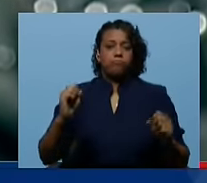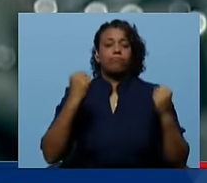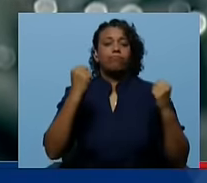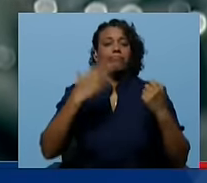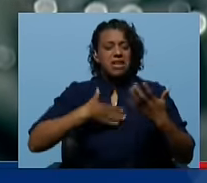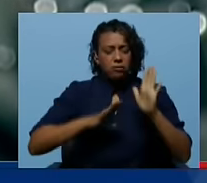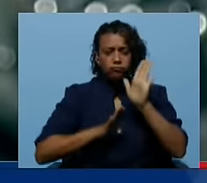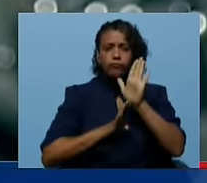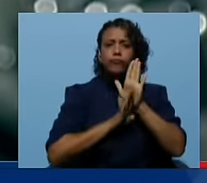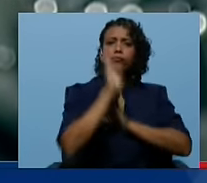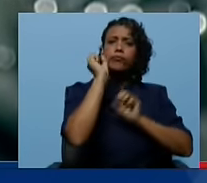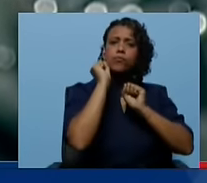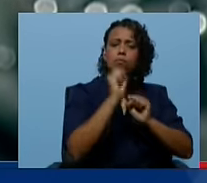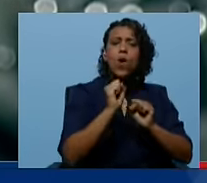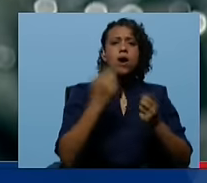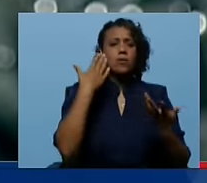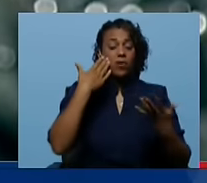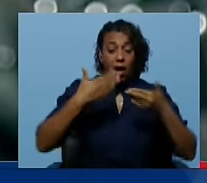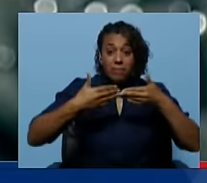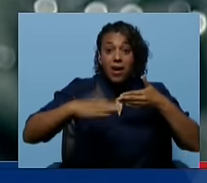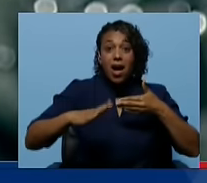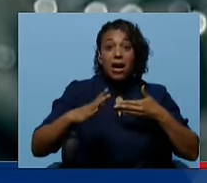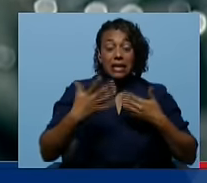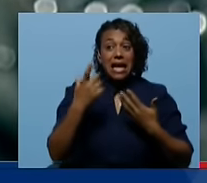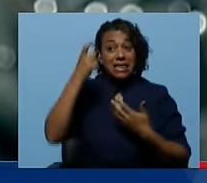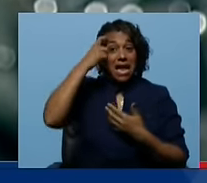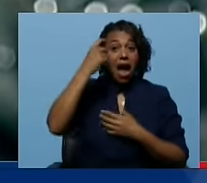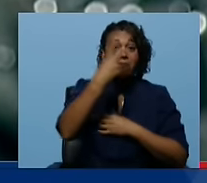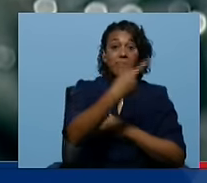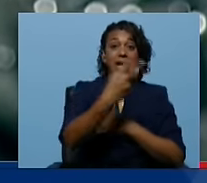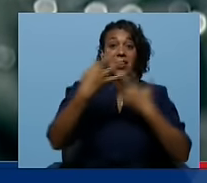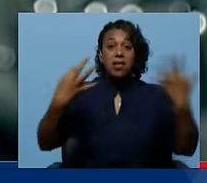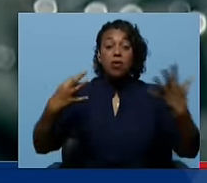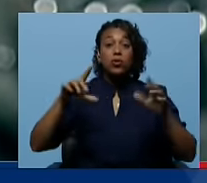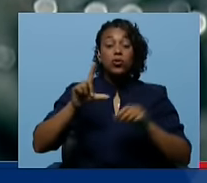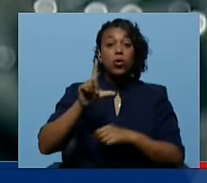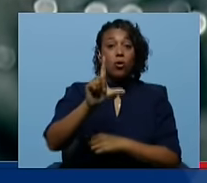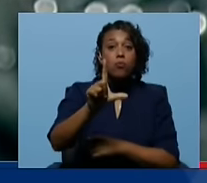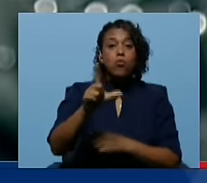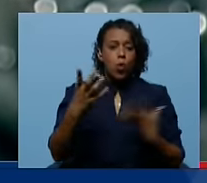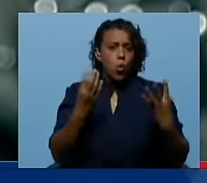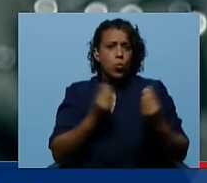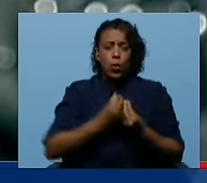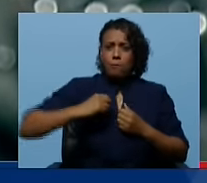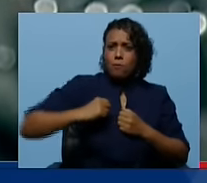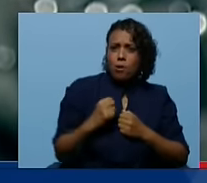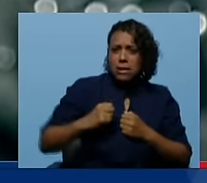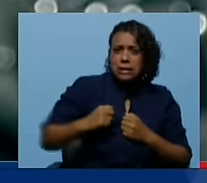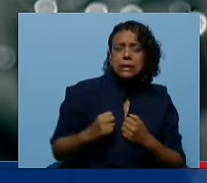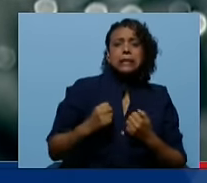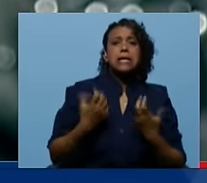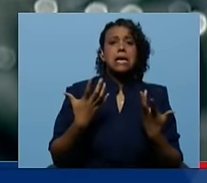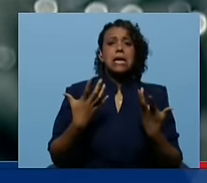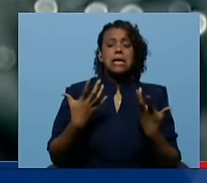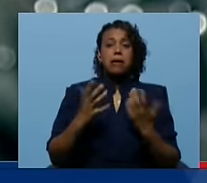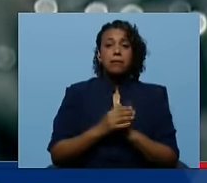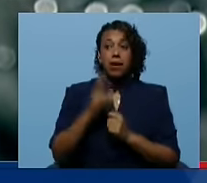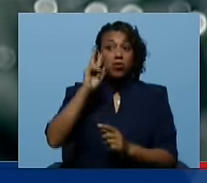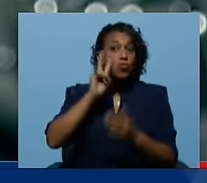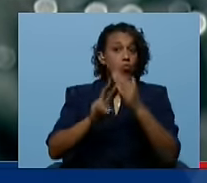éxito, donde a partir de ese día 28, la Fuerza Armada junto a las policías, que no se había visto